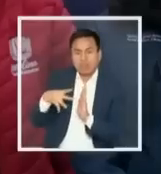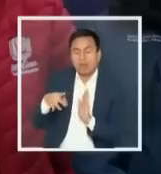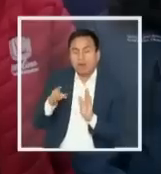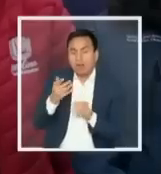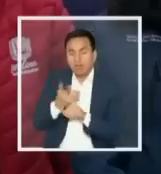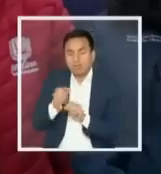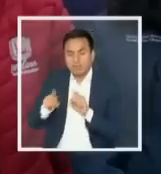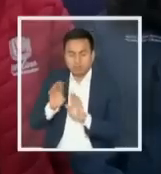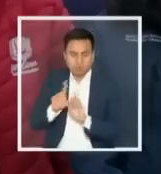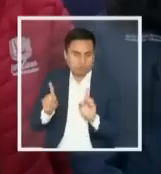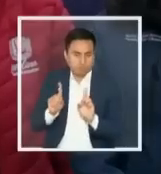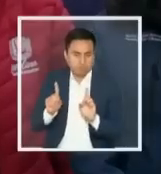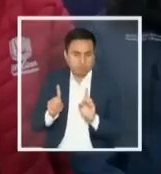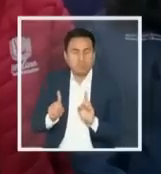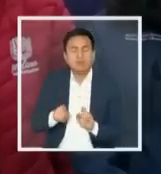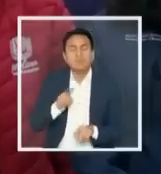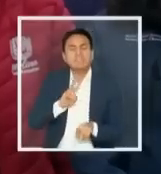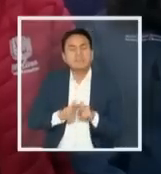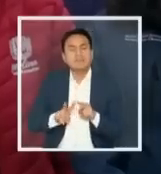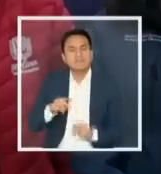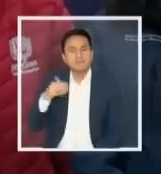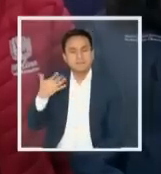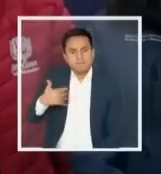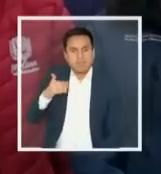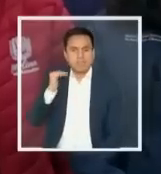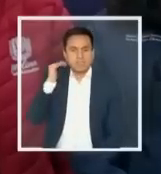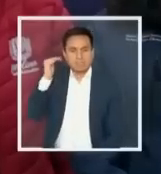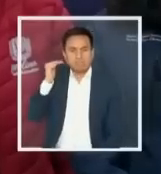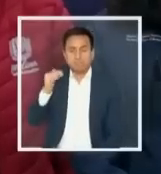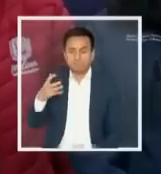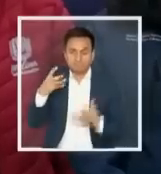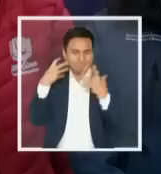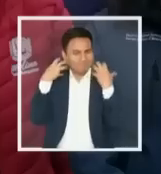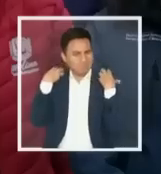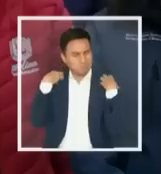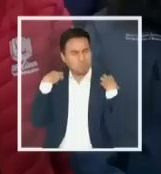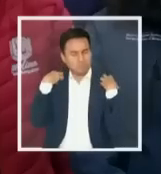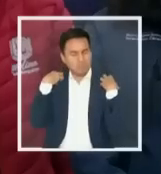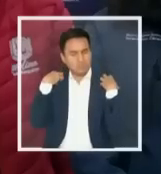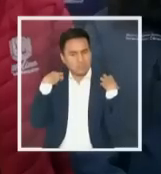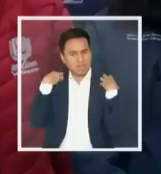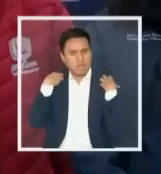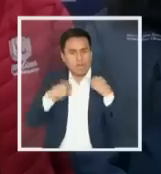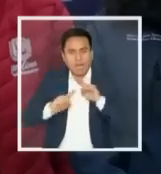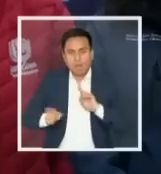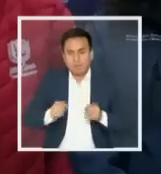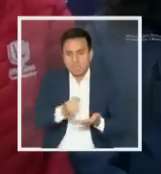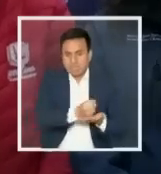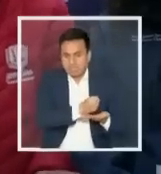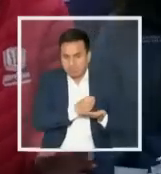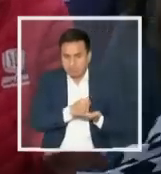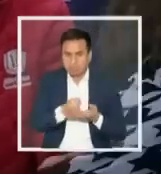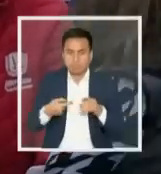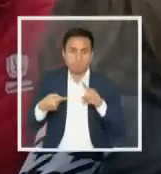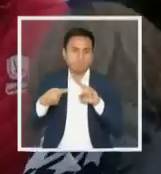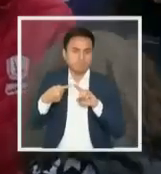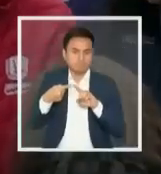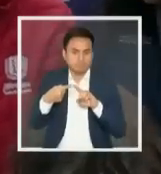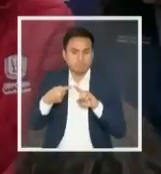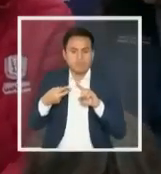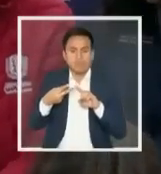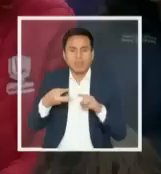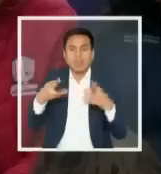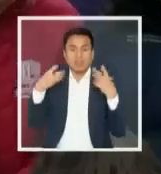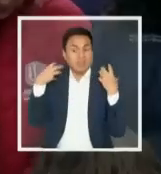delitos. Y se va a hacer valer las responsabilidades administrativas que correspondan,